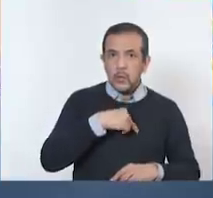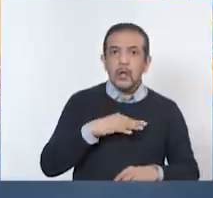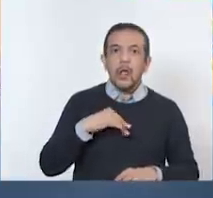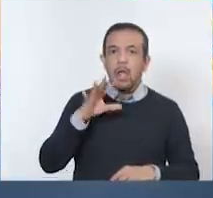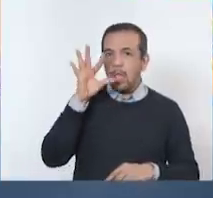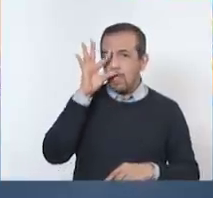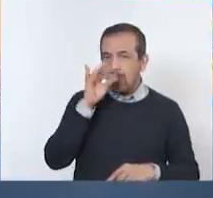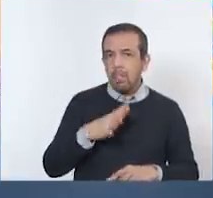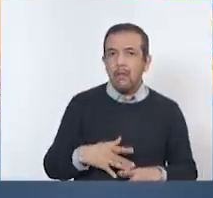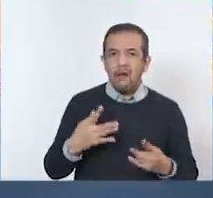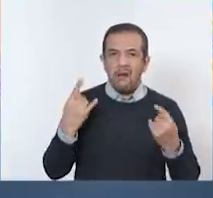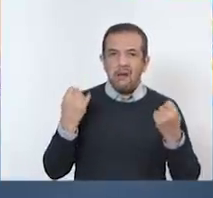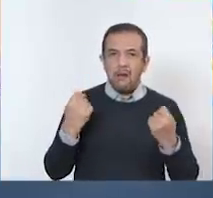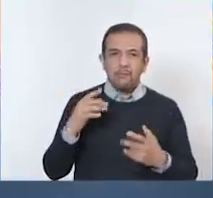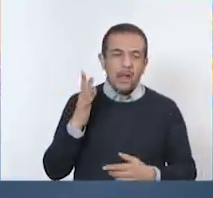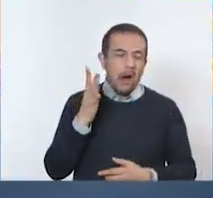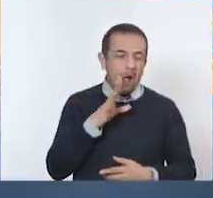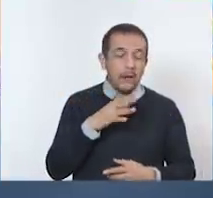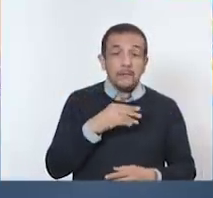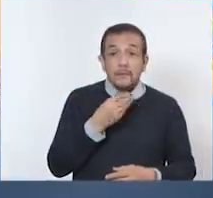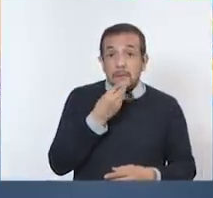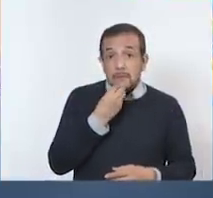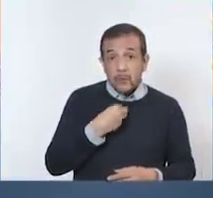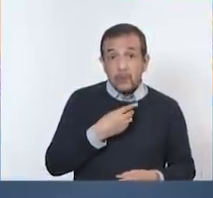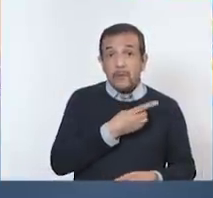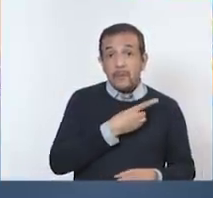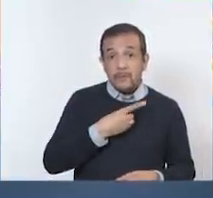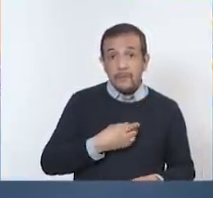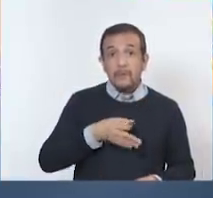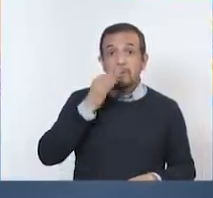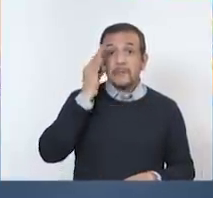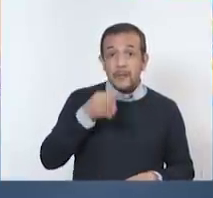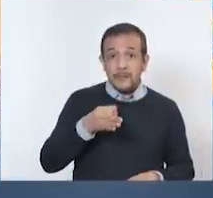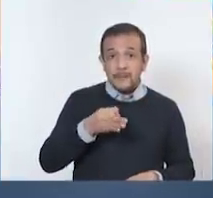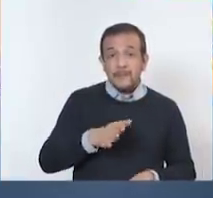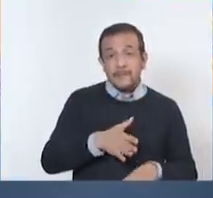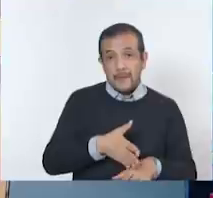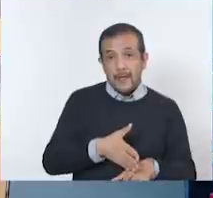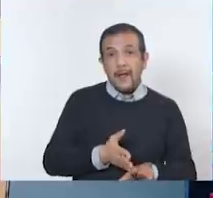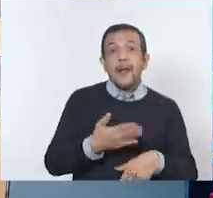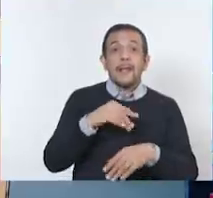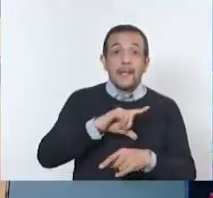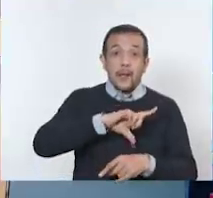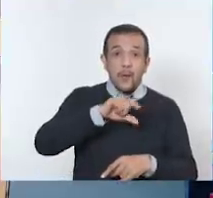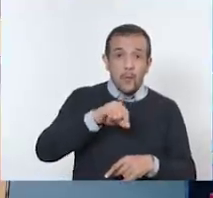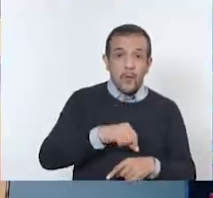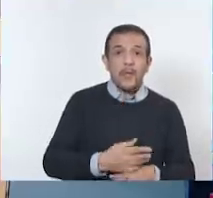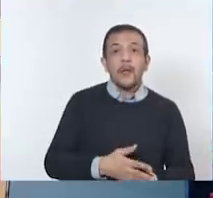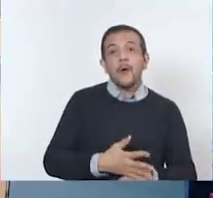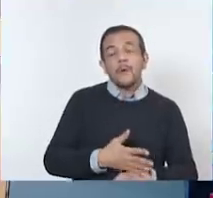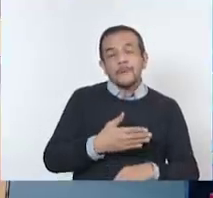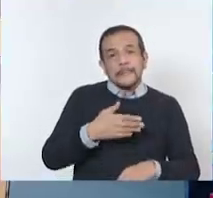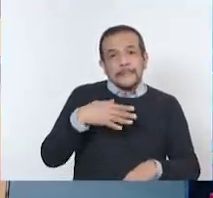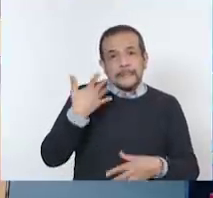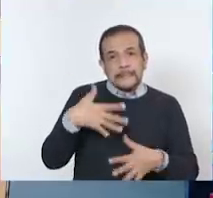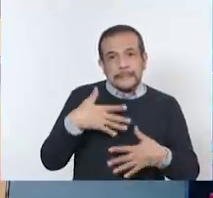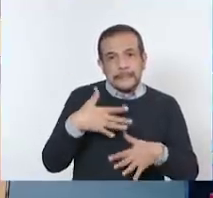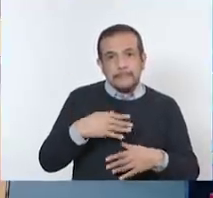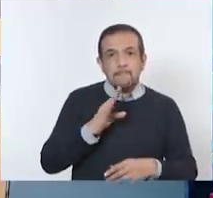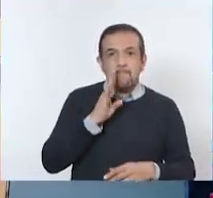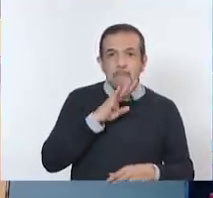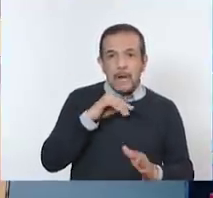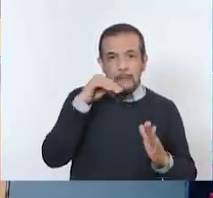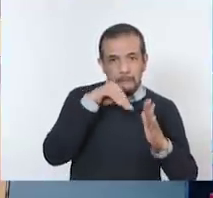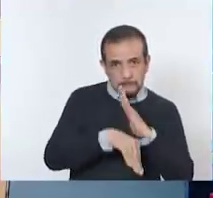de las consecuencias. Uh-huh. Y mi querida Nelly, realizar acciones para reparar en alguna medida los daños causados. Así es, recuerden